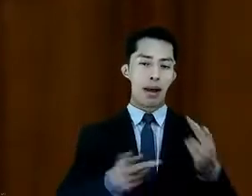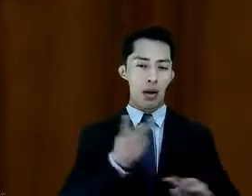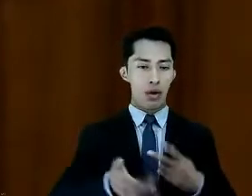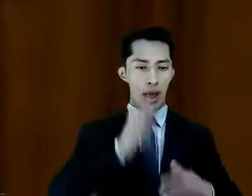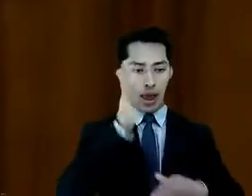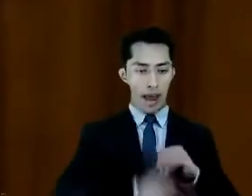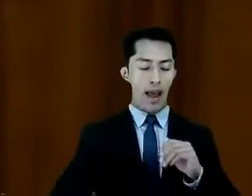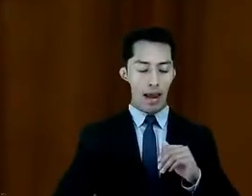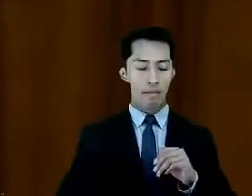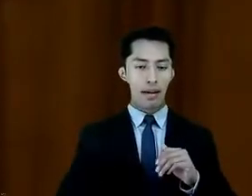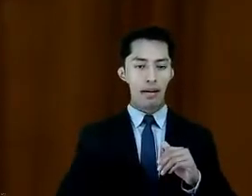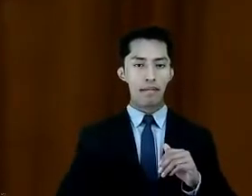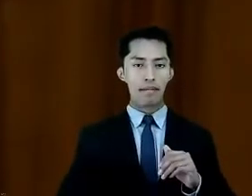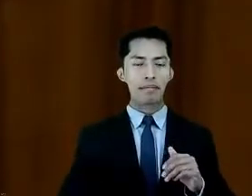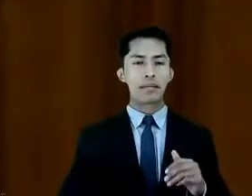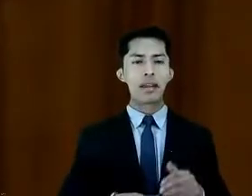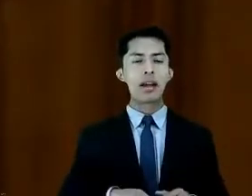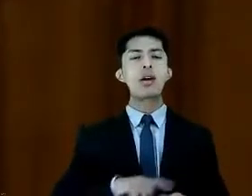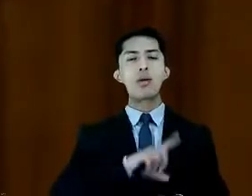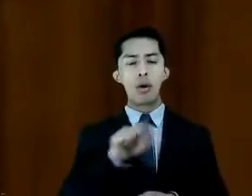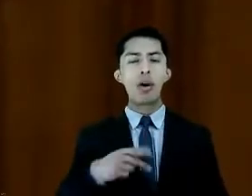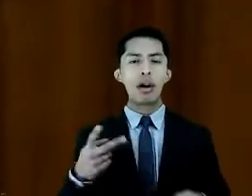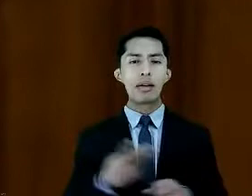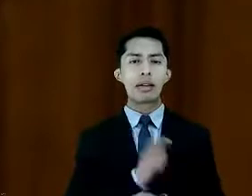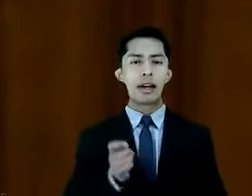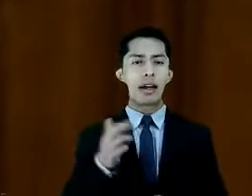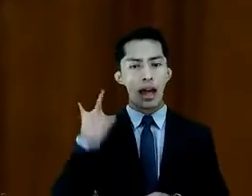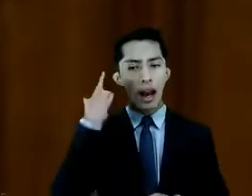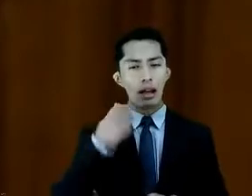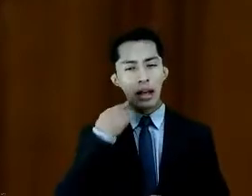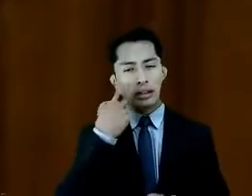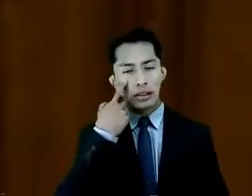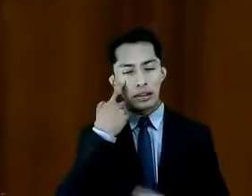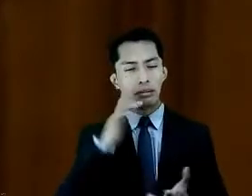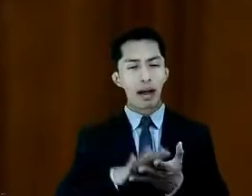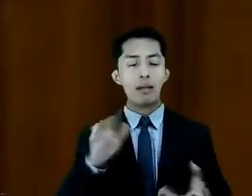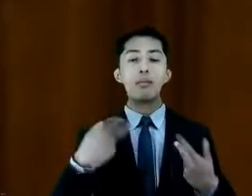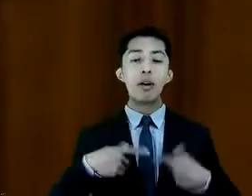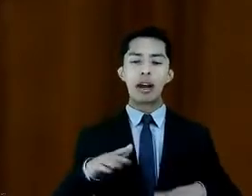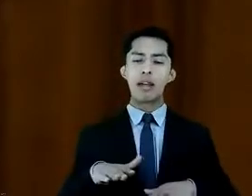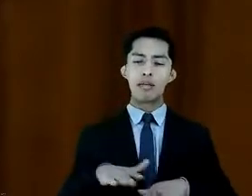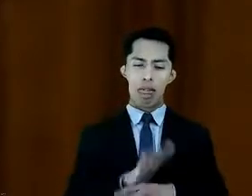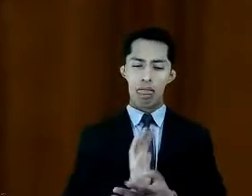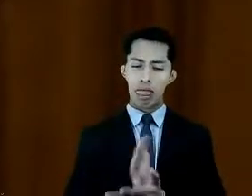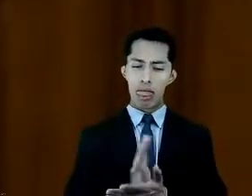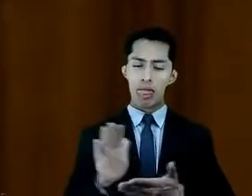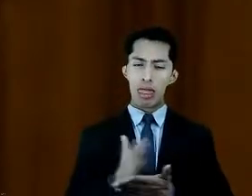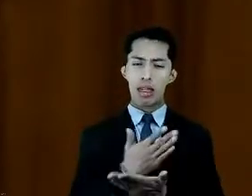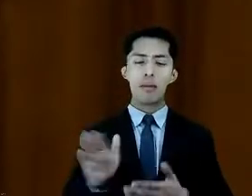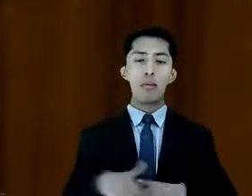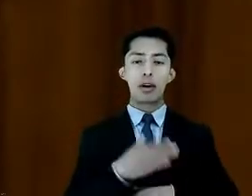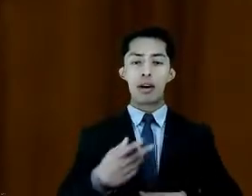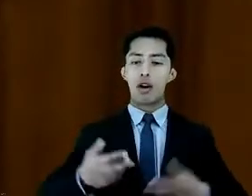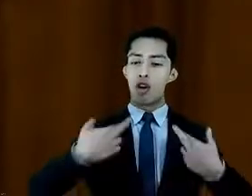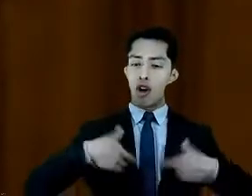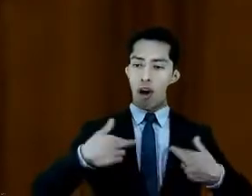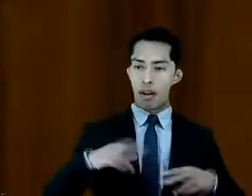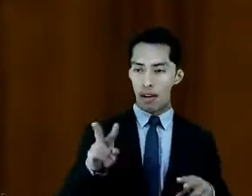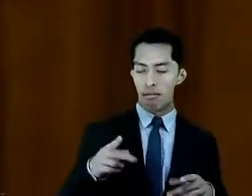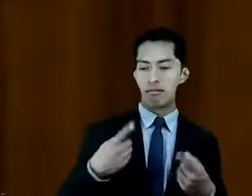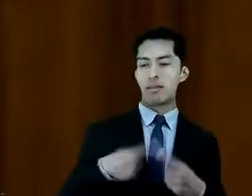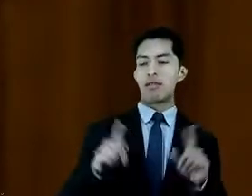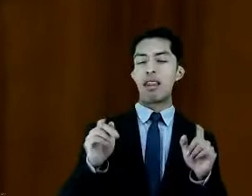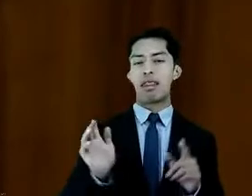hubo. ¿Y cuáles han sido los motivos más frecuentes de discriminación? La forma de vestir,